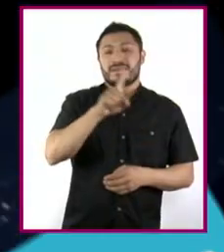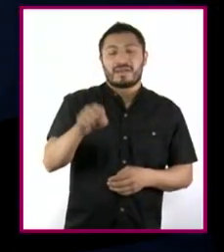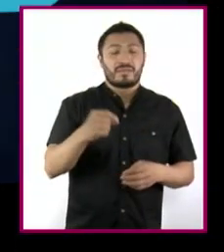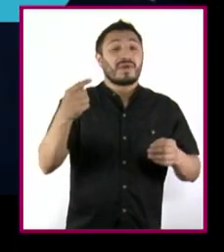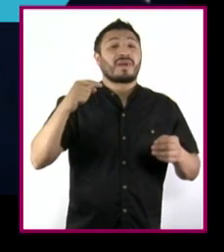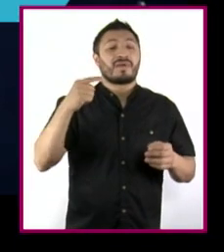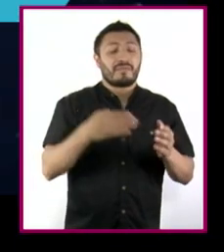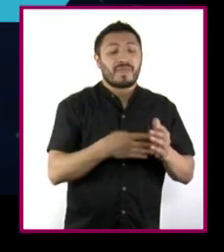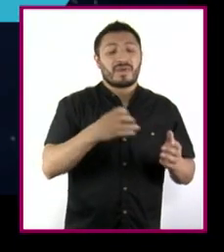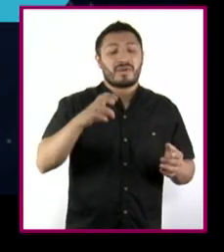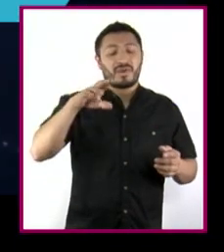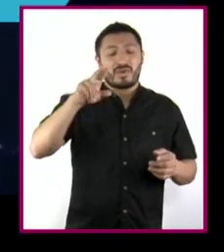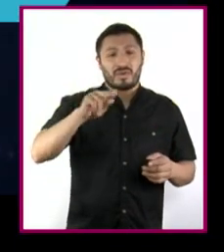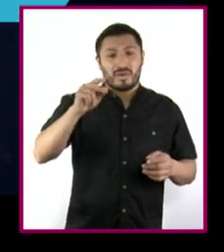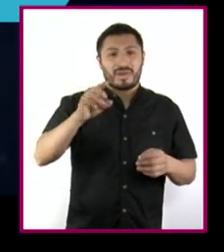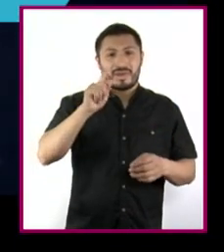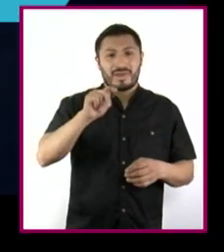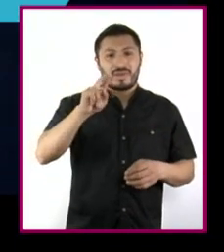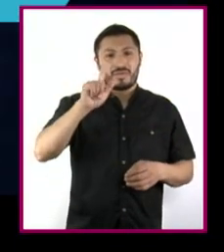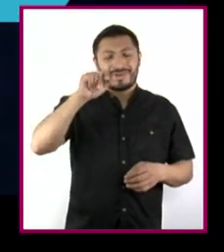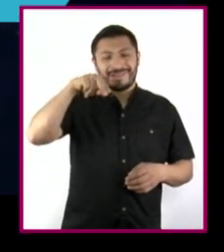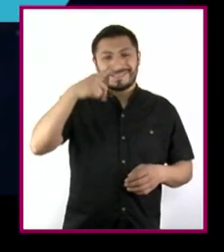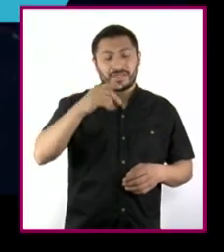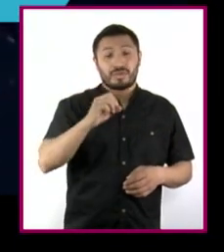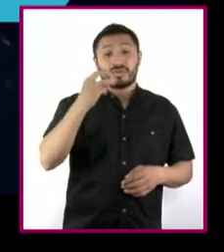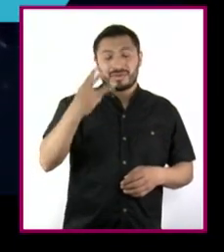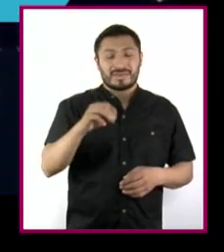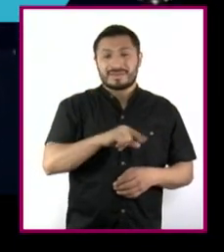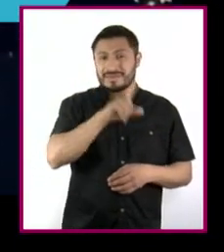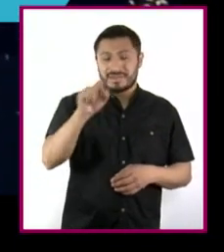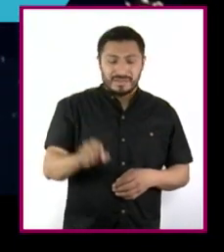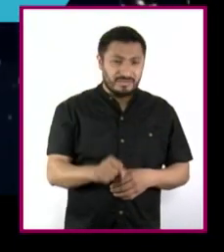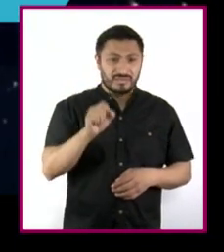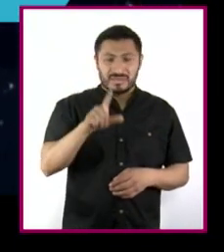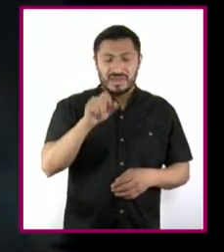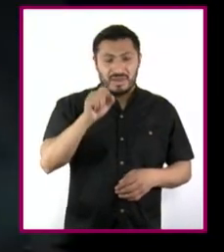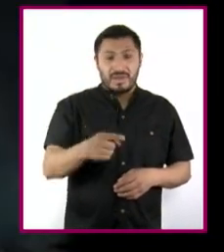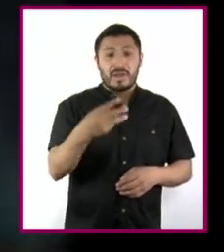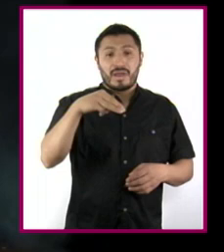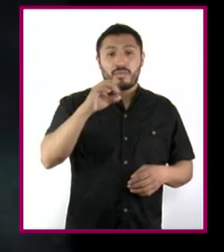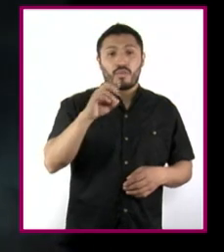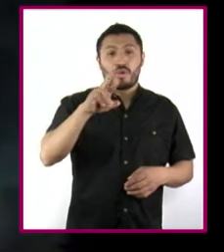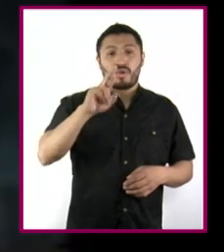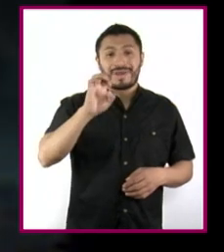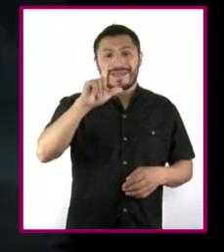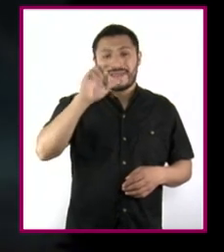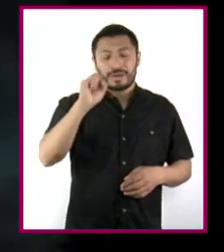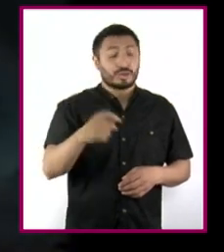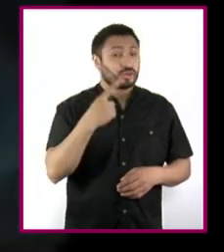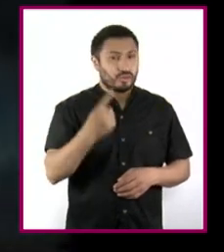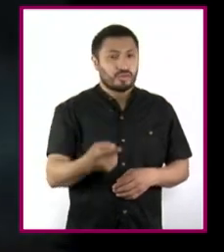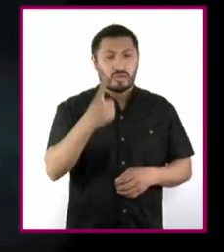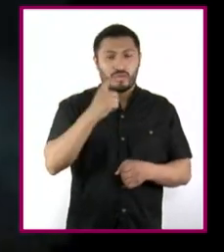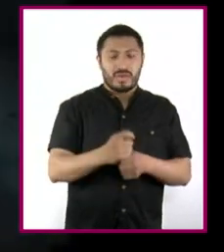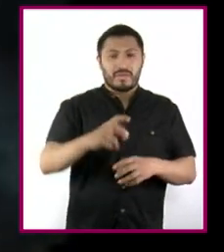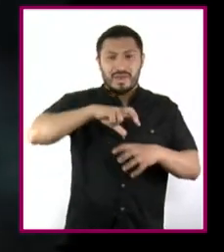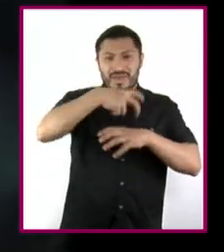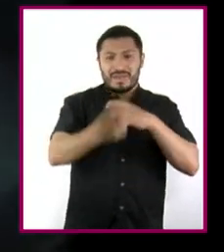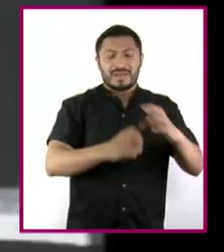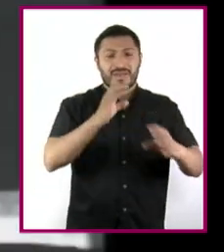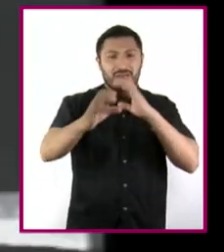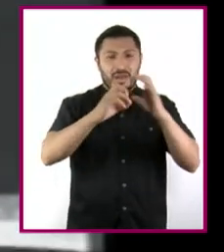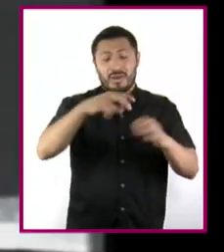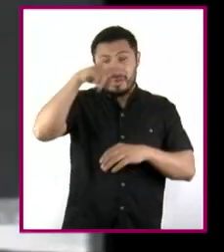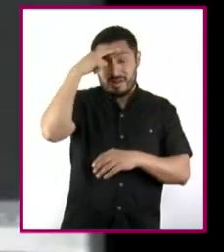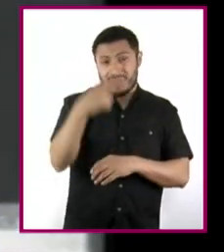3 y a mediados de esa misma década se lanzó el Morelos 1, primer satélite de comunicaciones